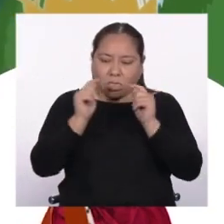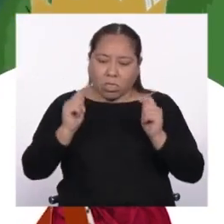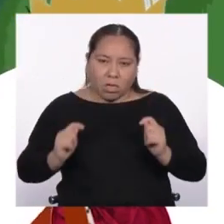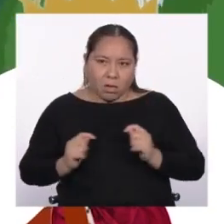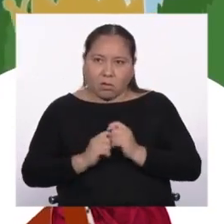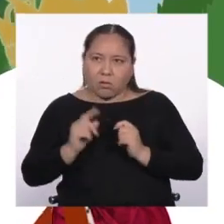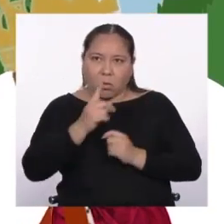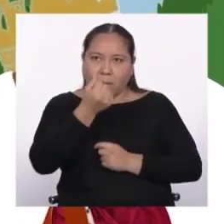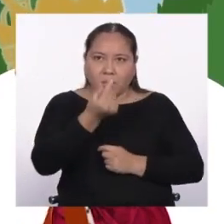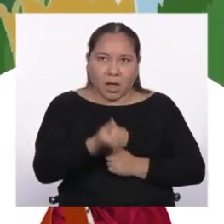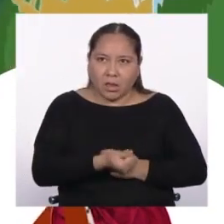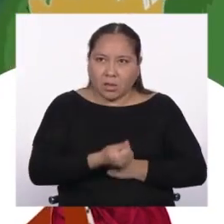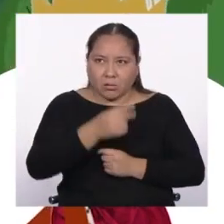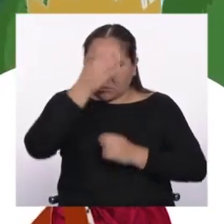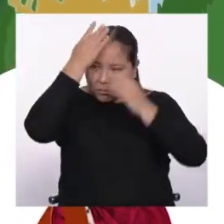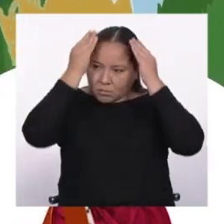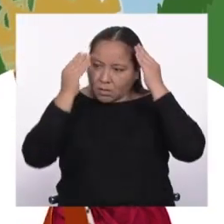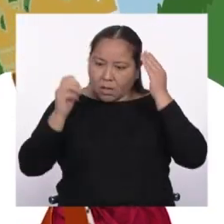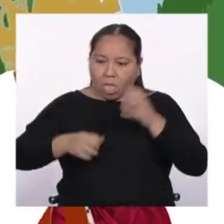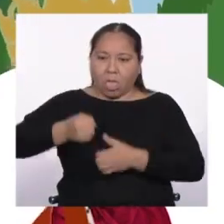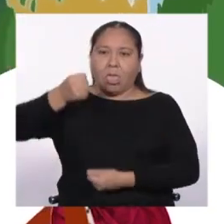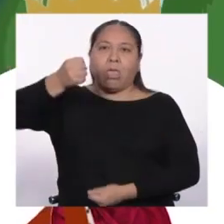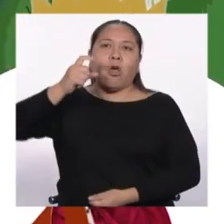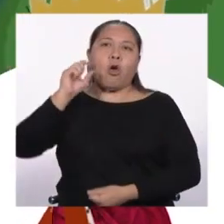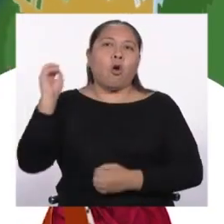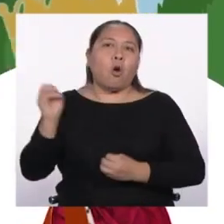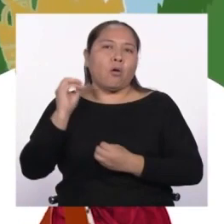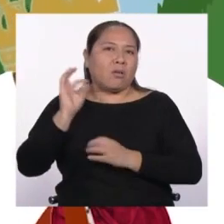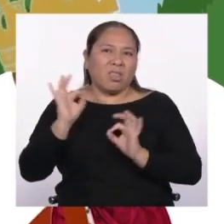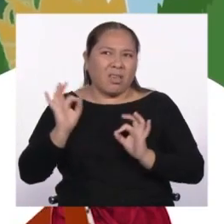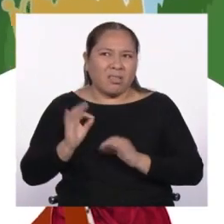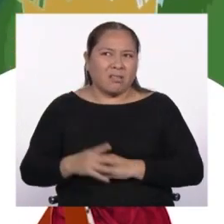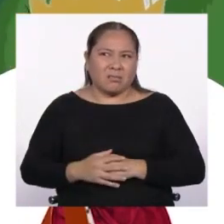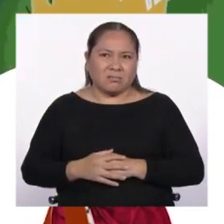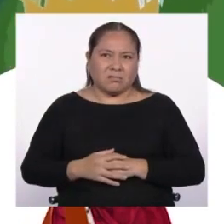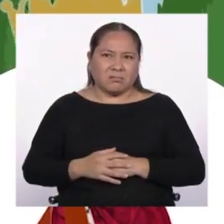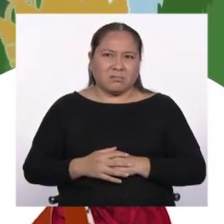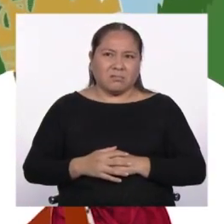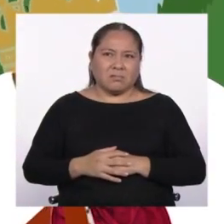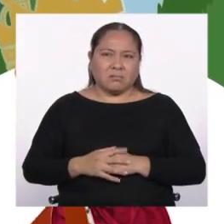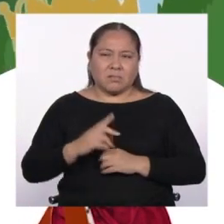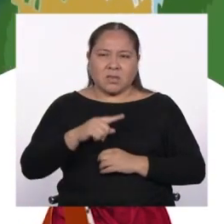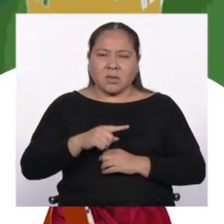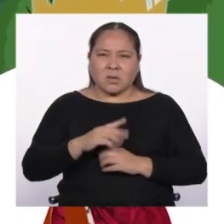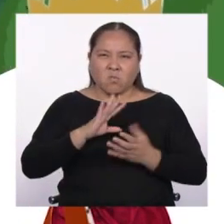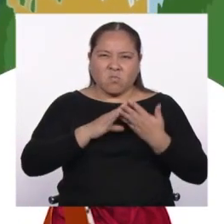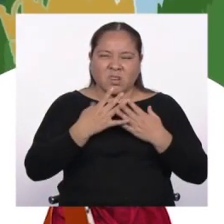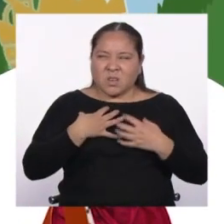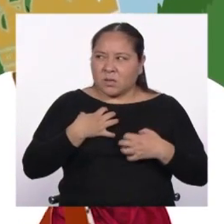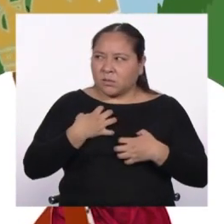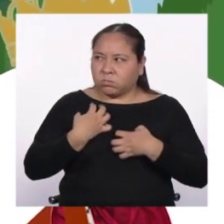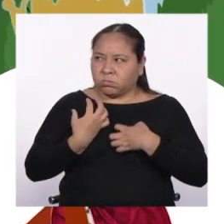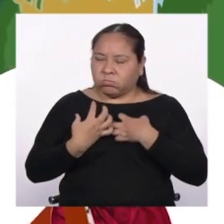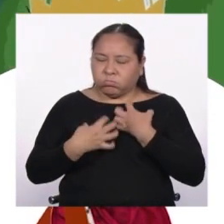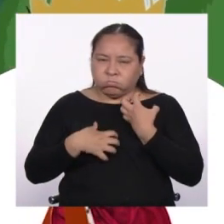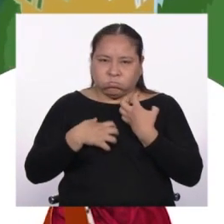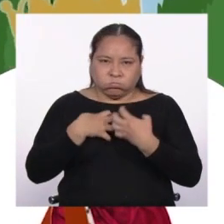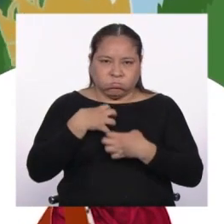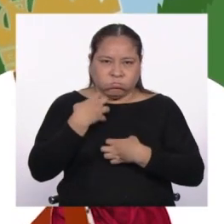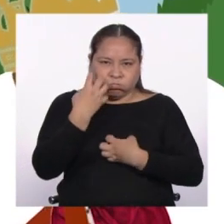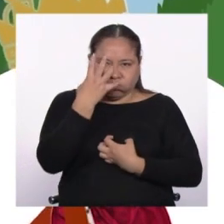nobiliarios, ni dinero, ni peluquines y bastones de oro como los del rey, ni nada parecido, y por eso andaban descontentos y